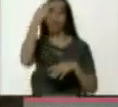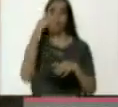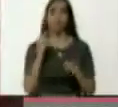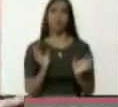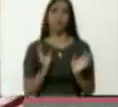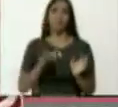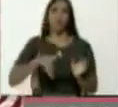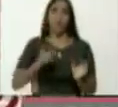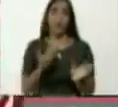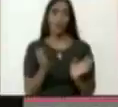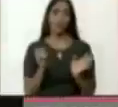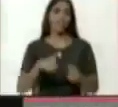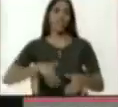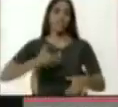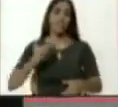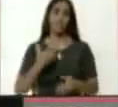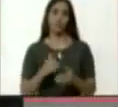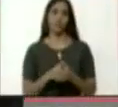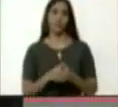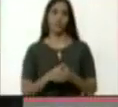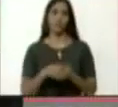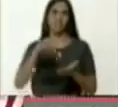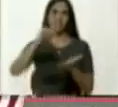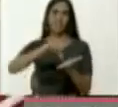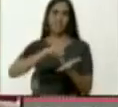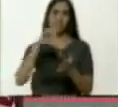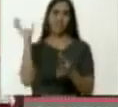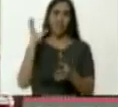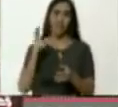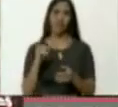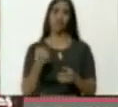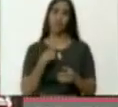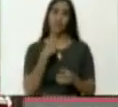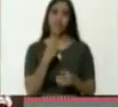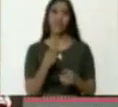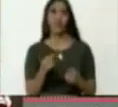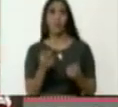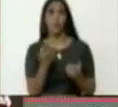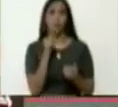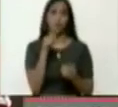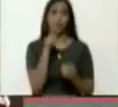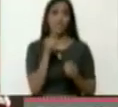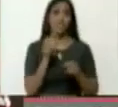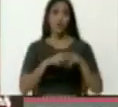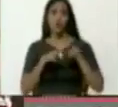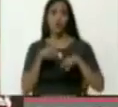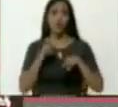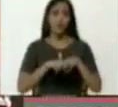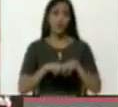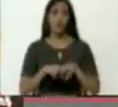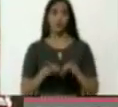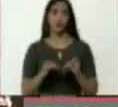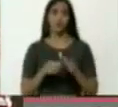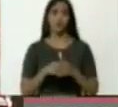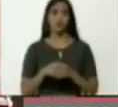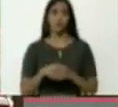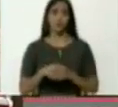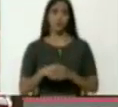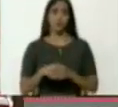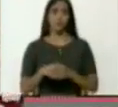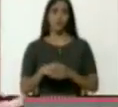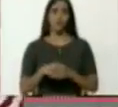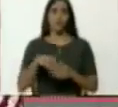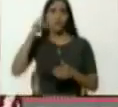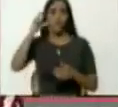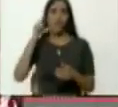puede sacar, si están arrecho. Lléguese para el centro de Caracas. Yo le voy a decir una cosa, porque como están construyendo una épica... En estos